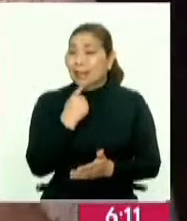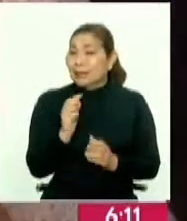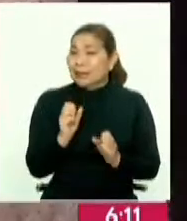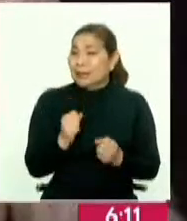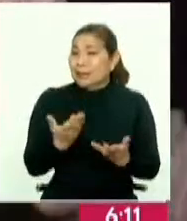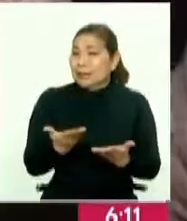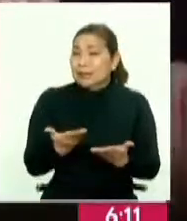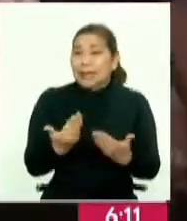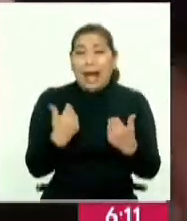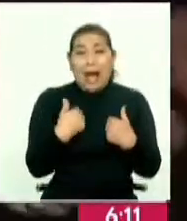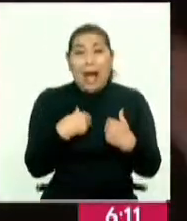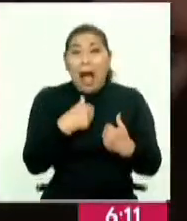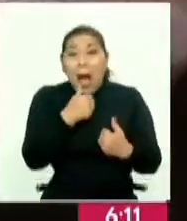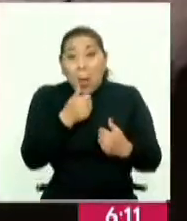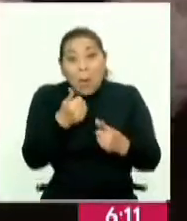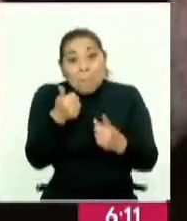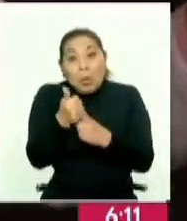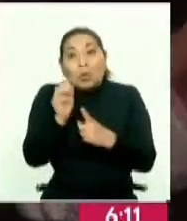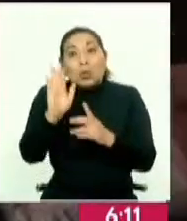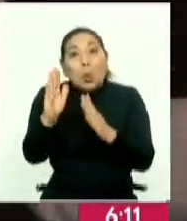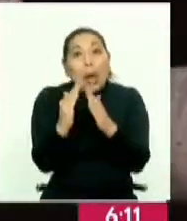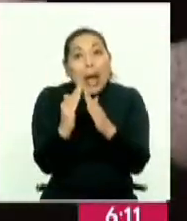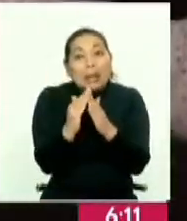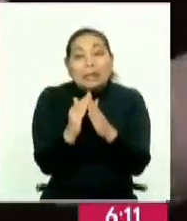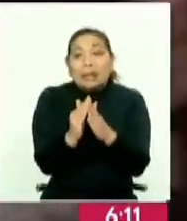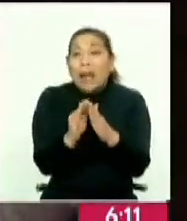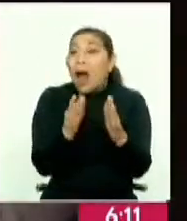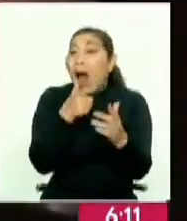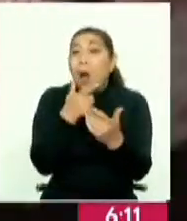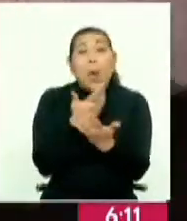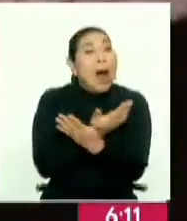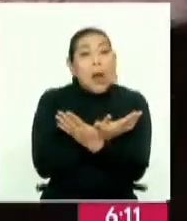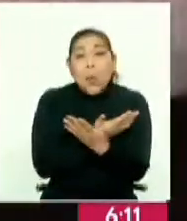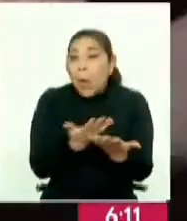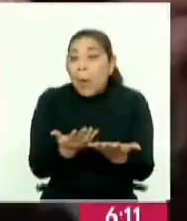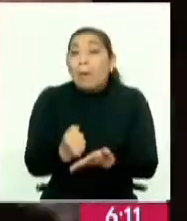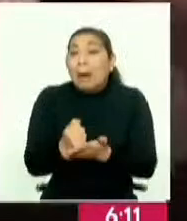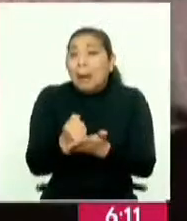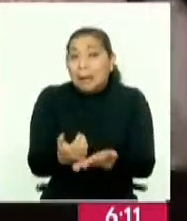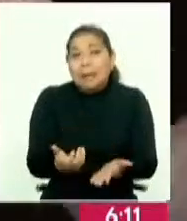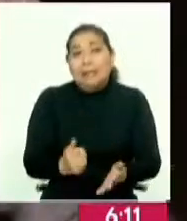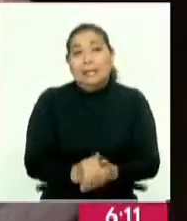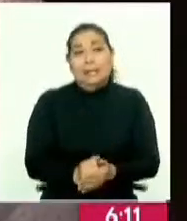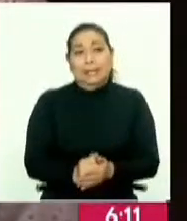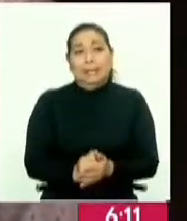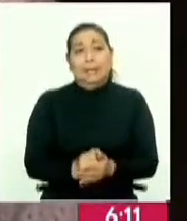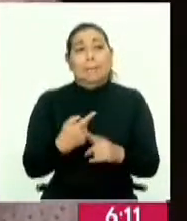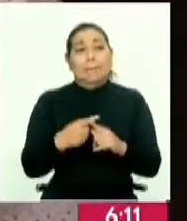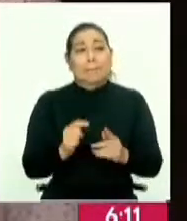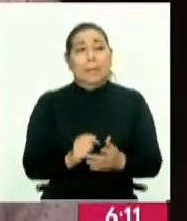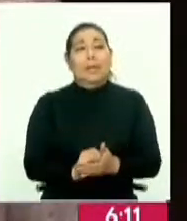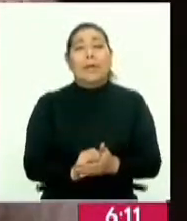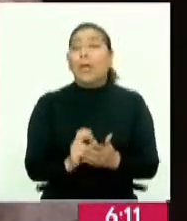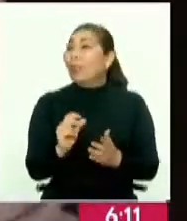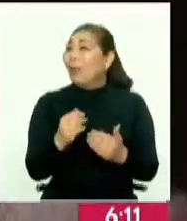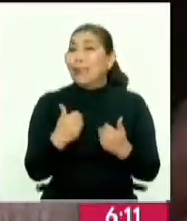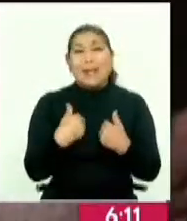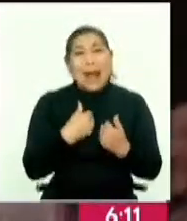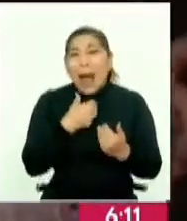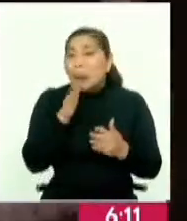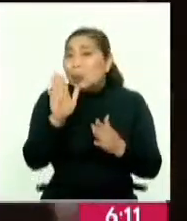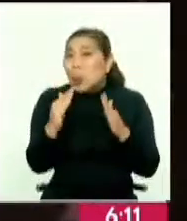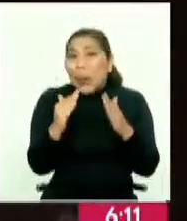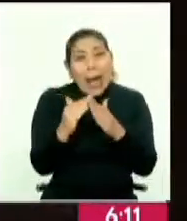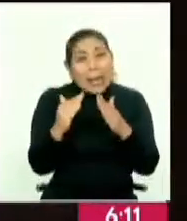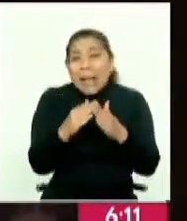nosotros hubiésemos tenido agua propia en nuestras casas en nuestra vecindad hubiésemos ayudado al menos a apagar el incendio no tenemos logros